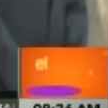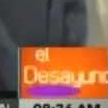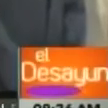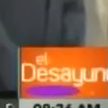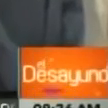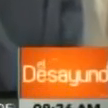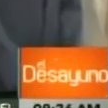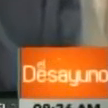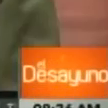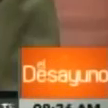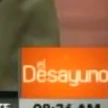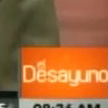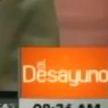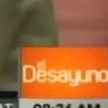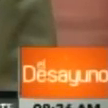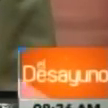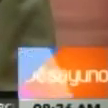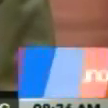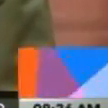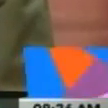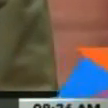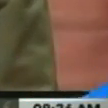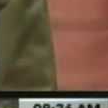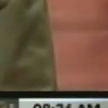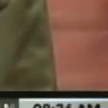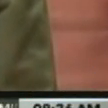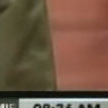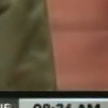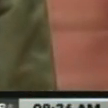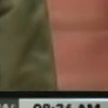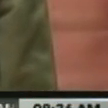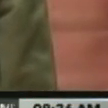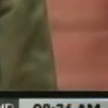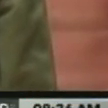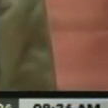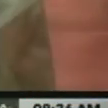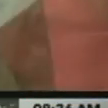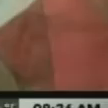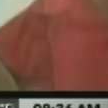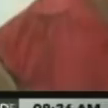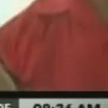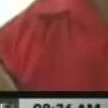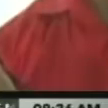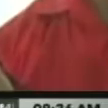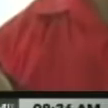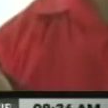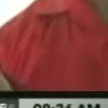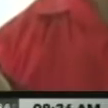Tu ejemplo.